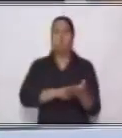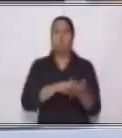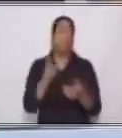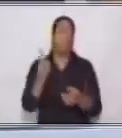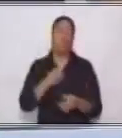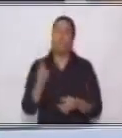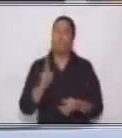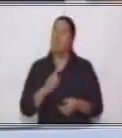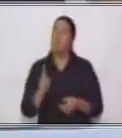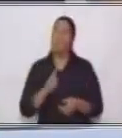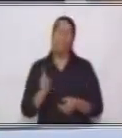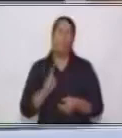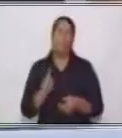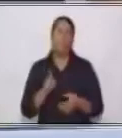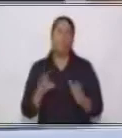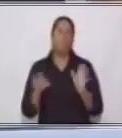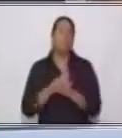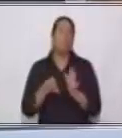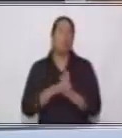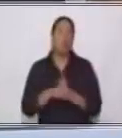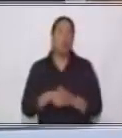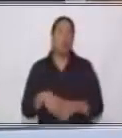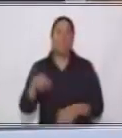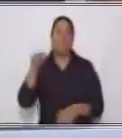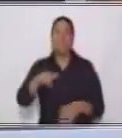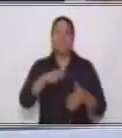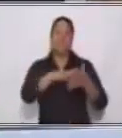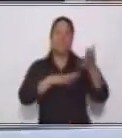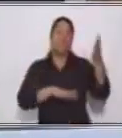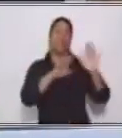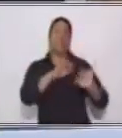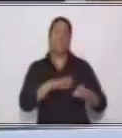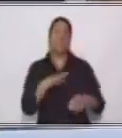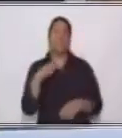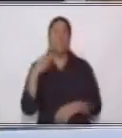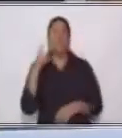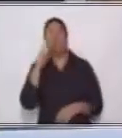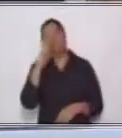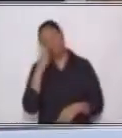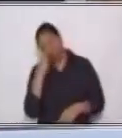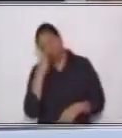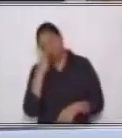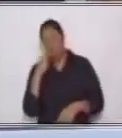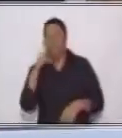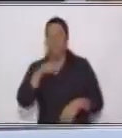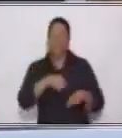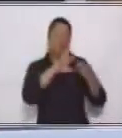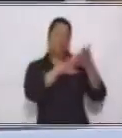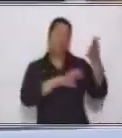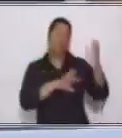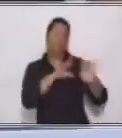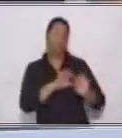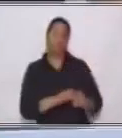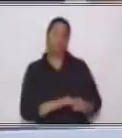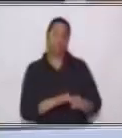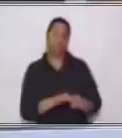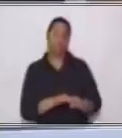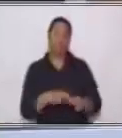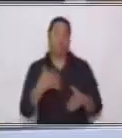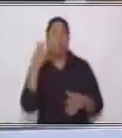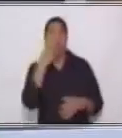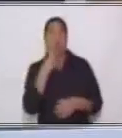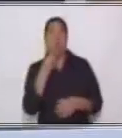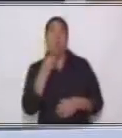como este texto me aburrió, este texto me pareció bonito, porque eso ya es un resumen comentado. Y lo que